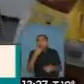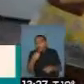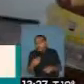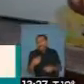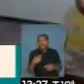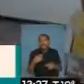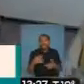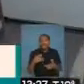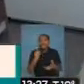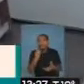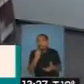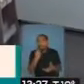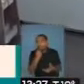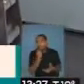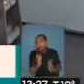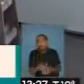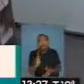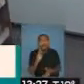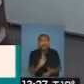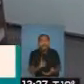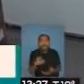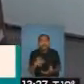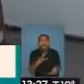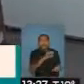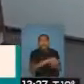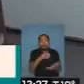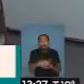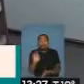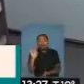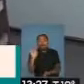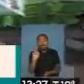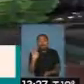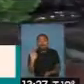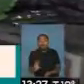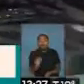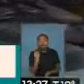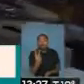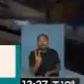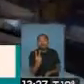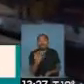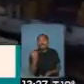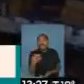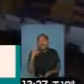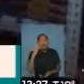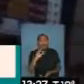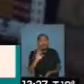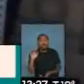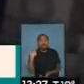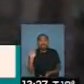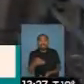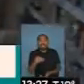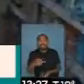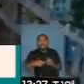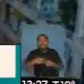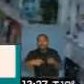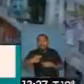de los lácteos, son dos empresas las que tienen el 90% del mercado interno. Y si nos